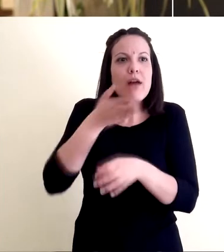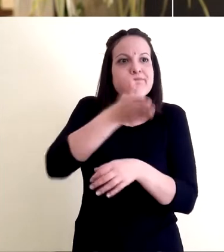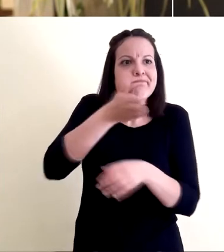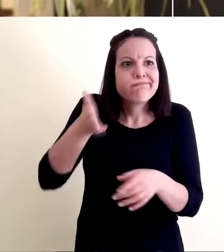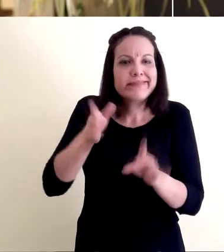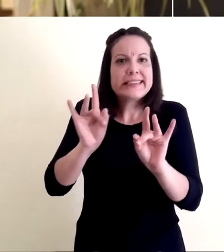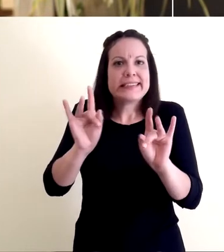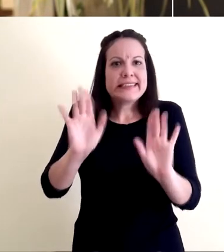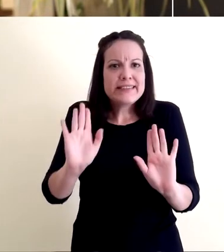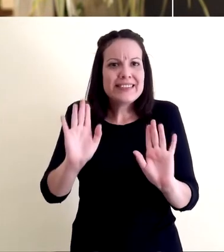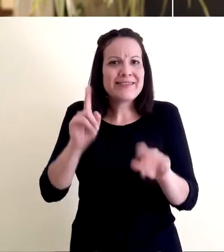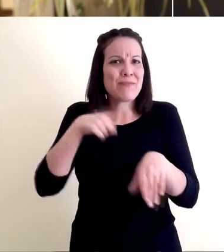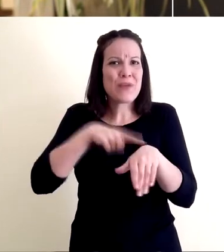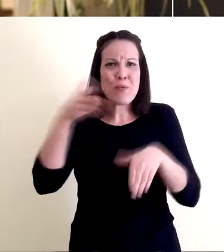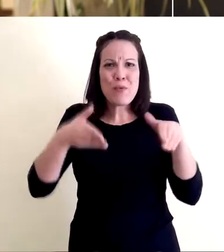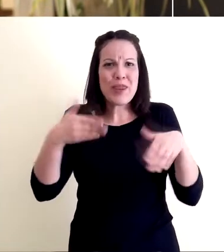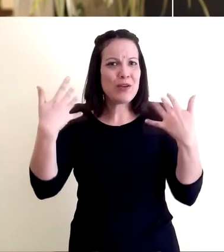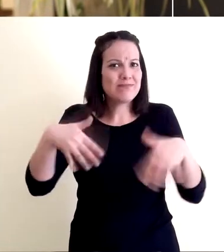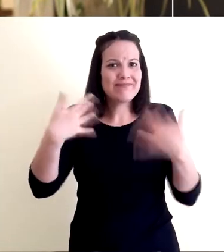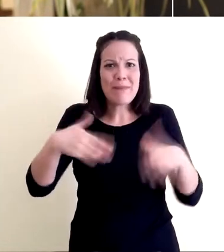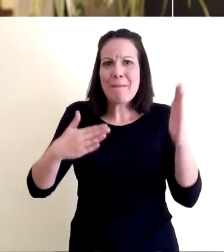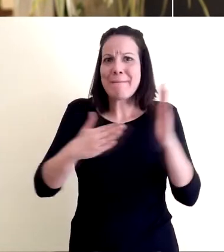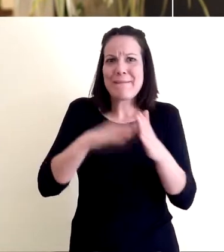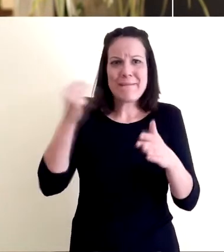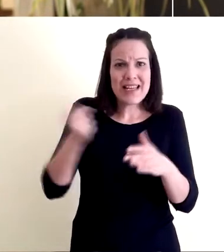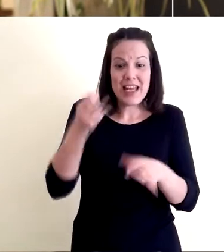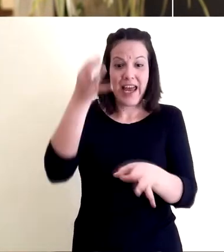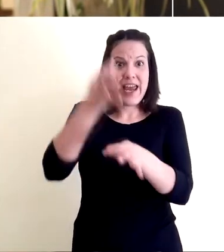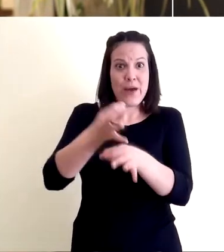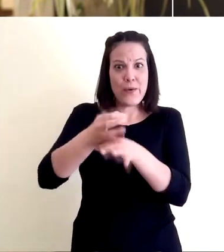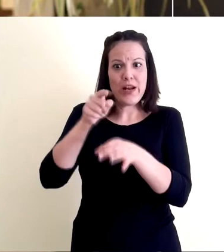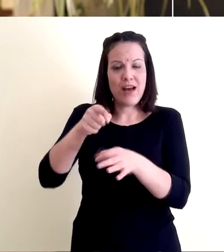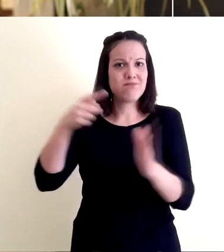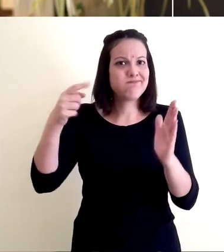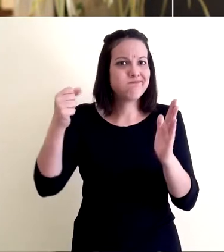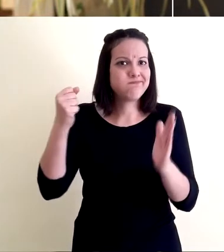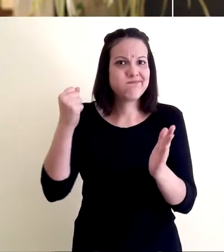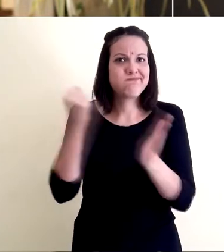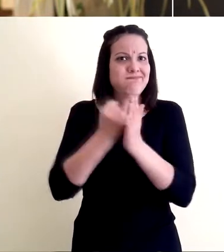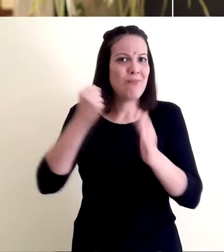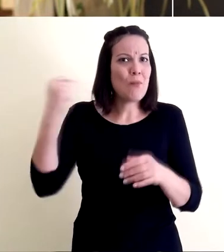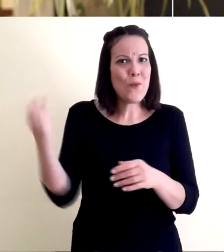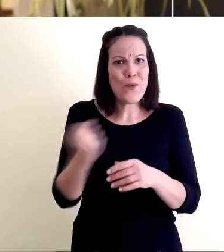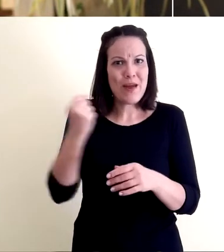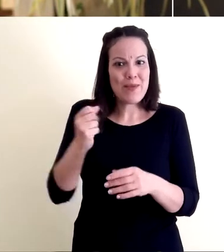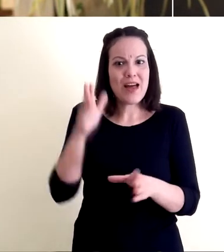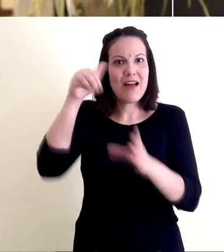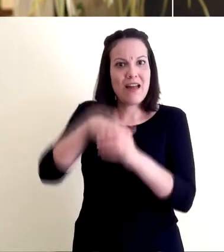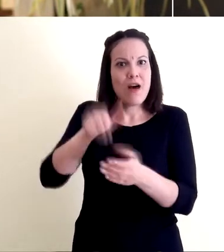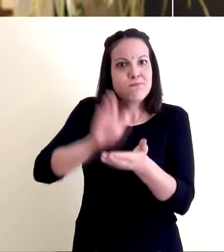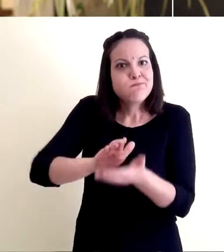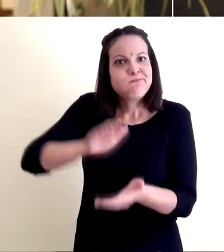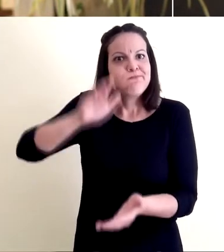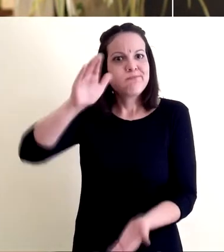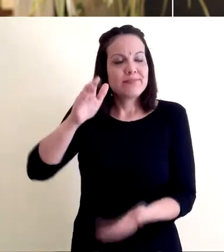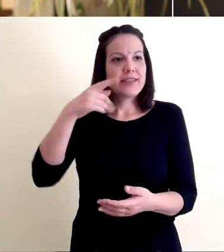ámbito escolar es crítico en los distintos momentos evolutivos y entonces uno va viendo ahí situaciones que